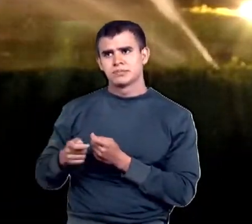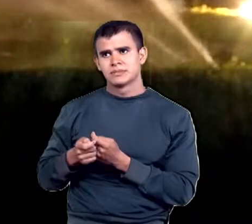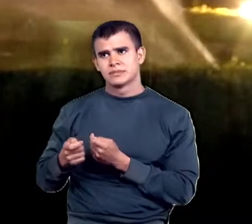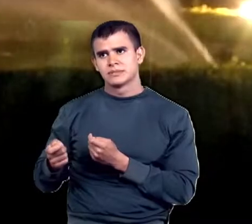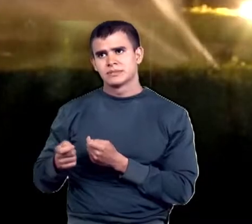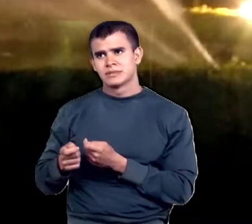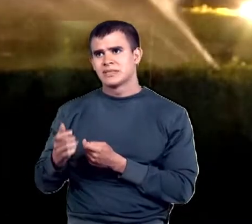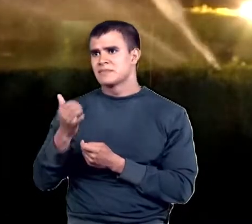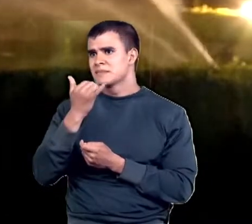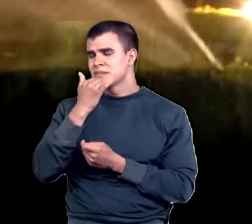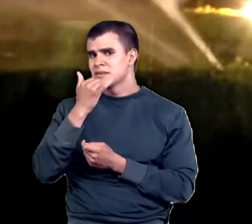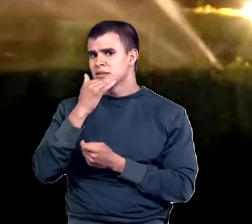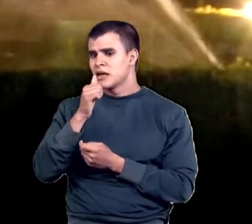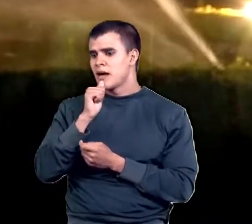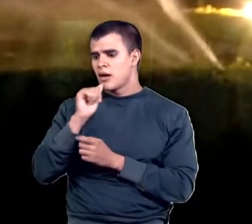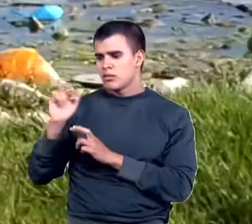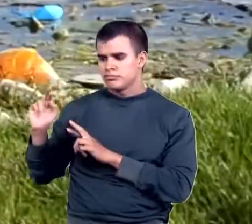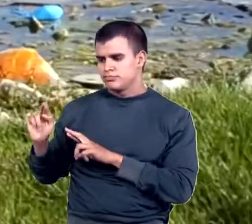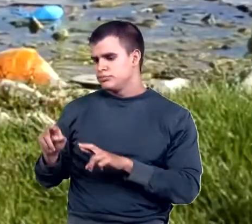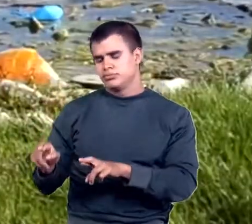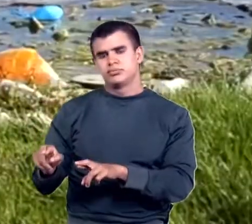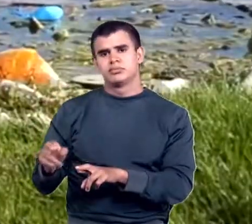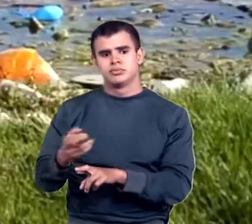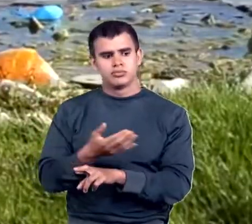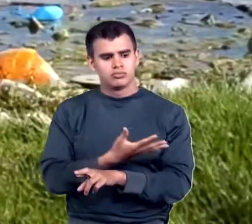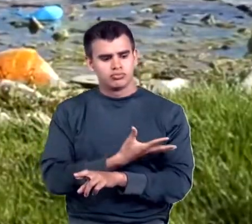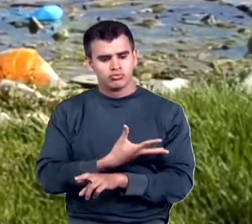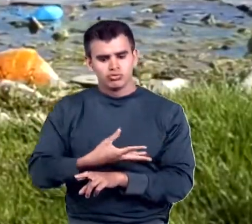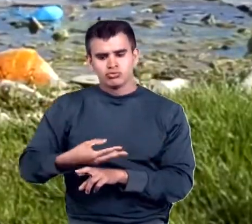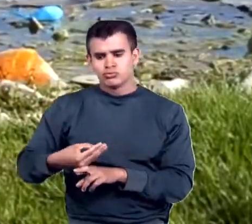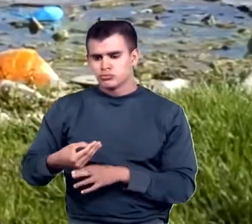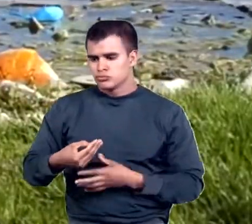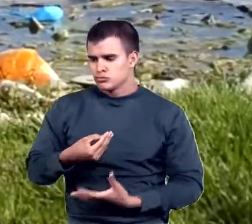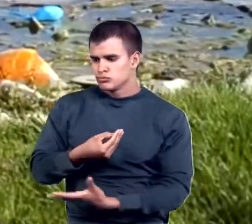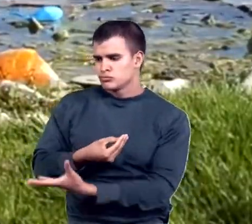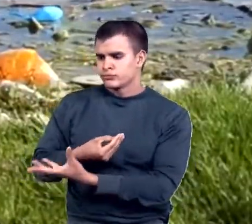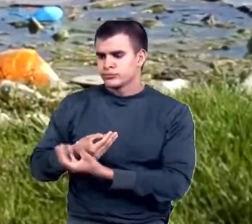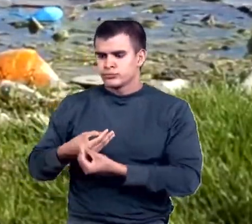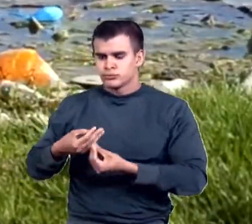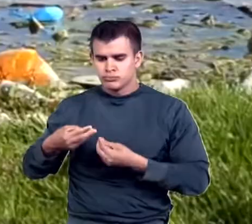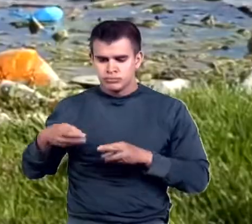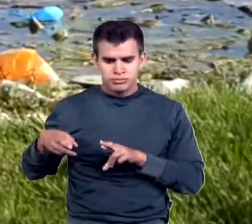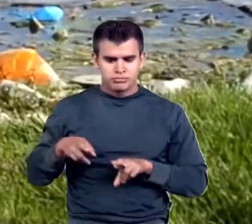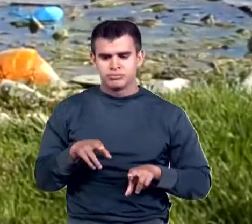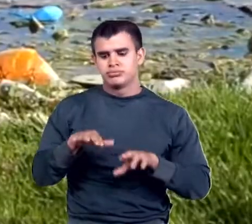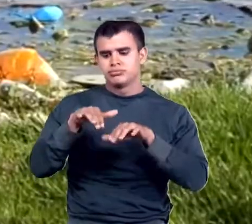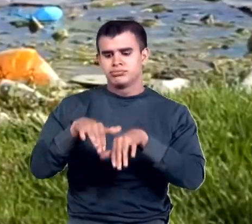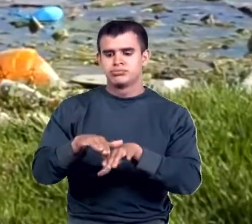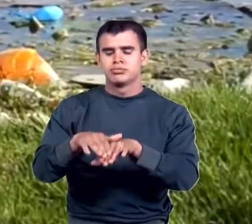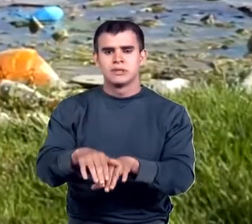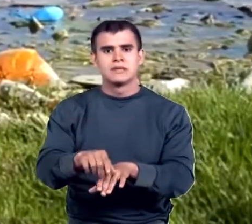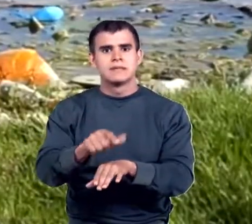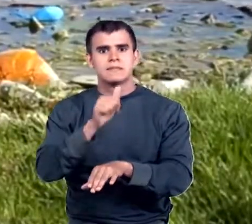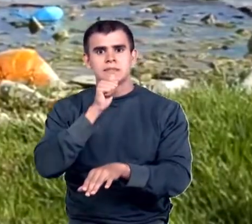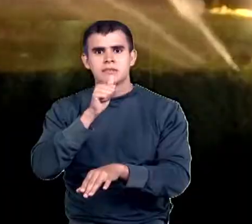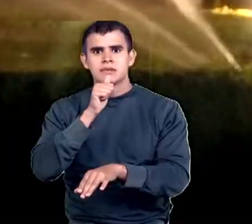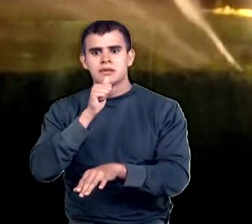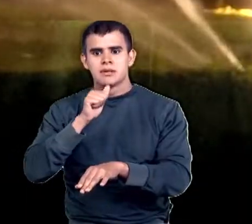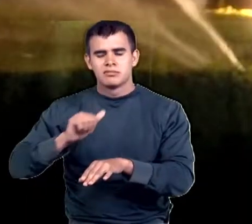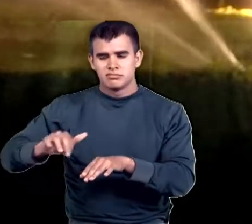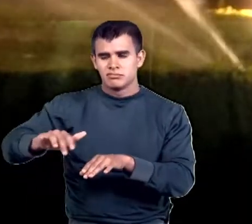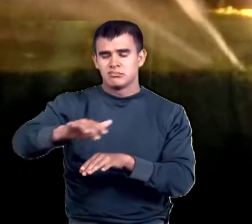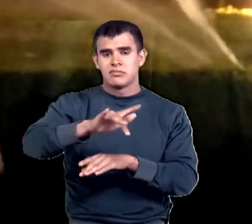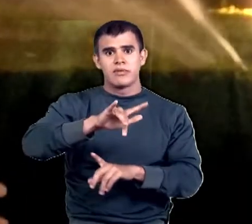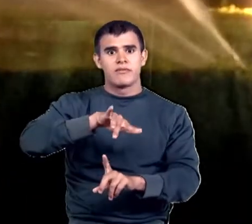estos desechos, y con ello la escorrentía de agua me lleva esto a ríos y con ello pues al mar. Eso me ha generado una problemática en cuanto